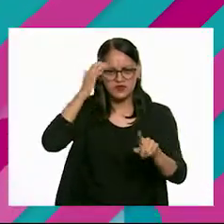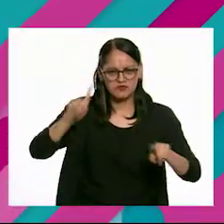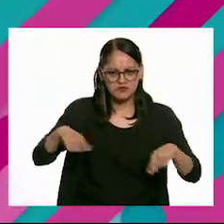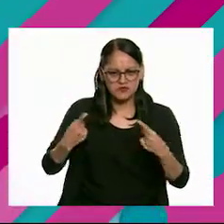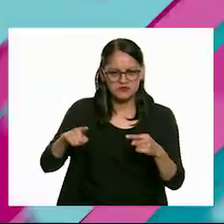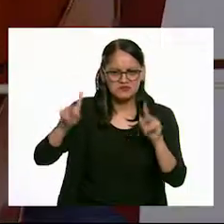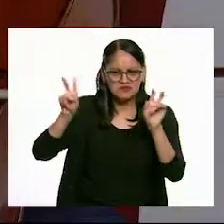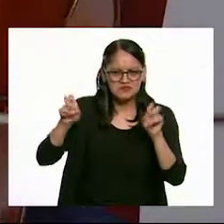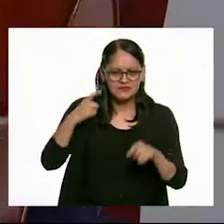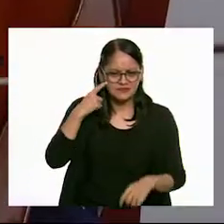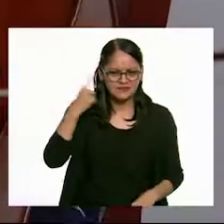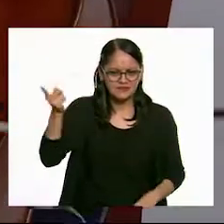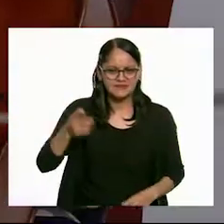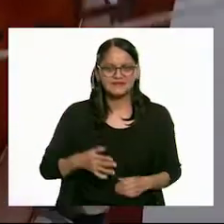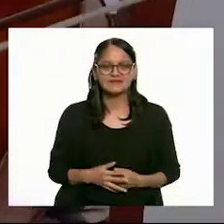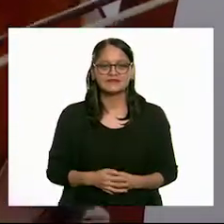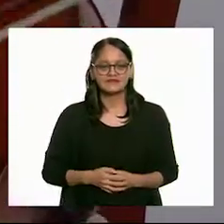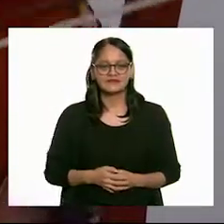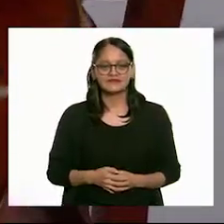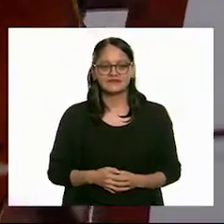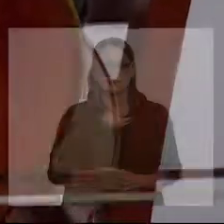¡Adelante!